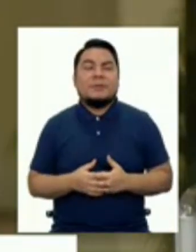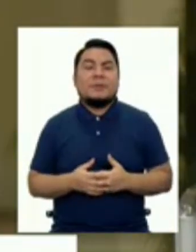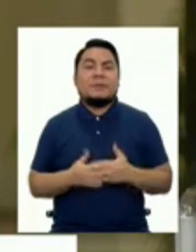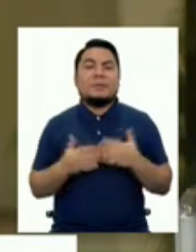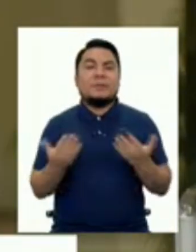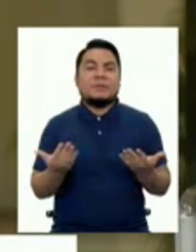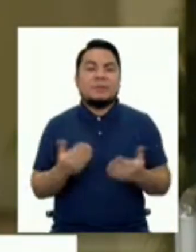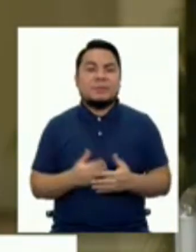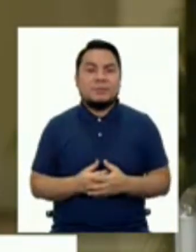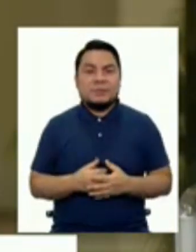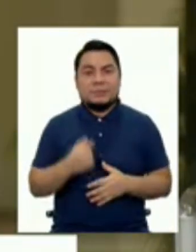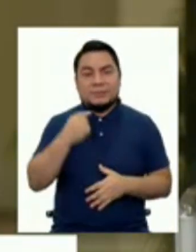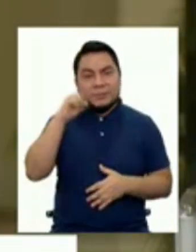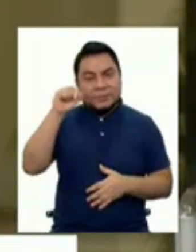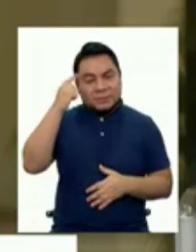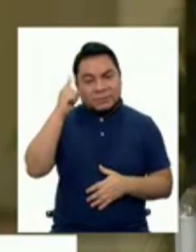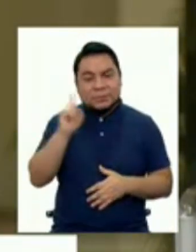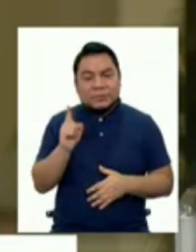No